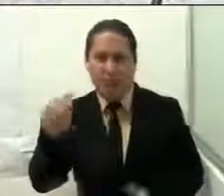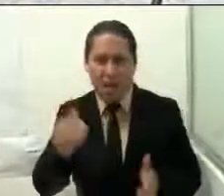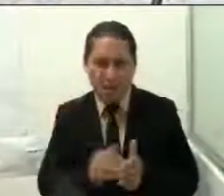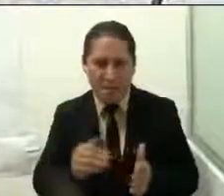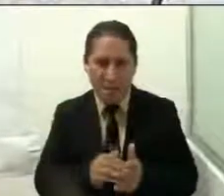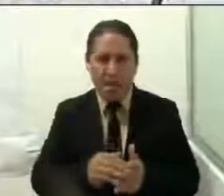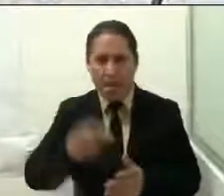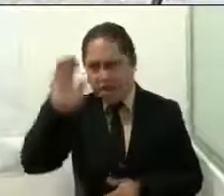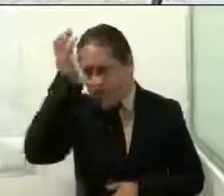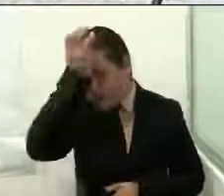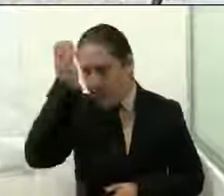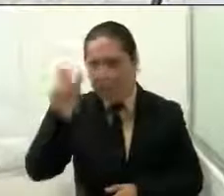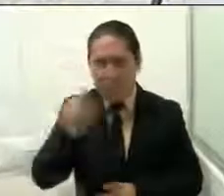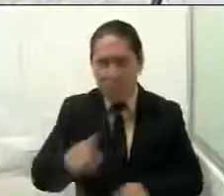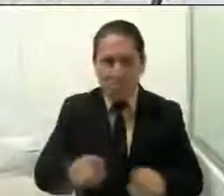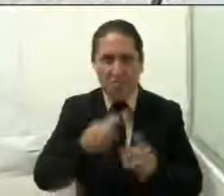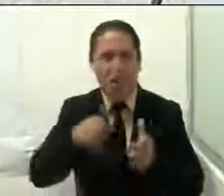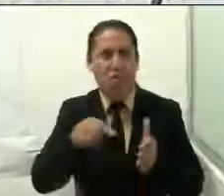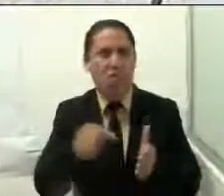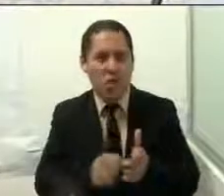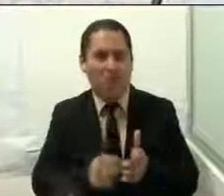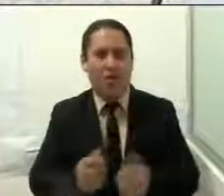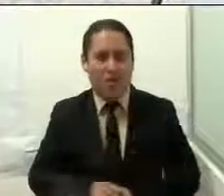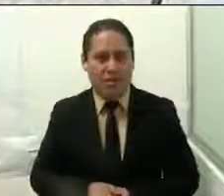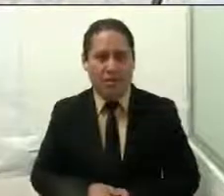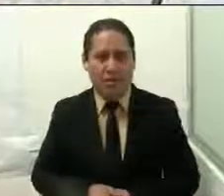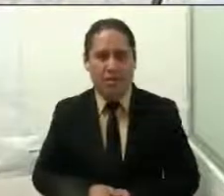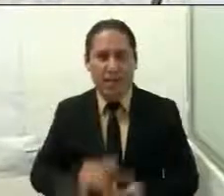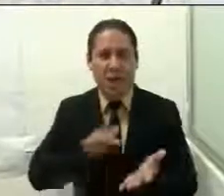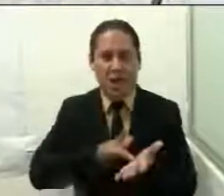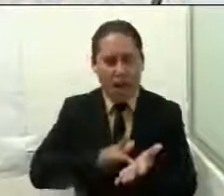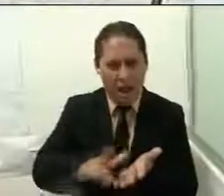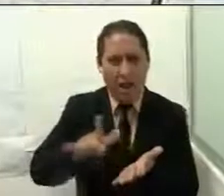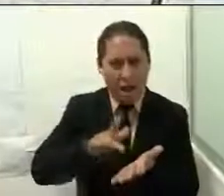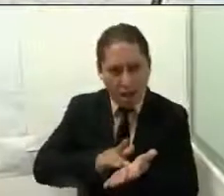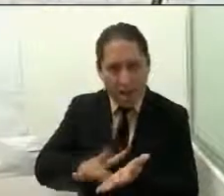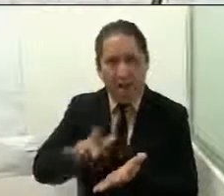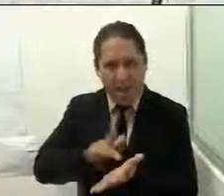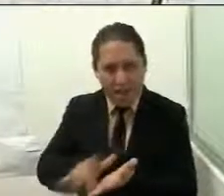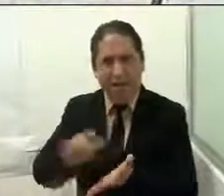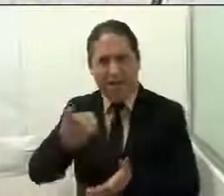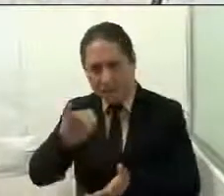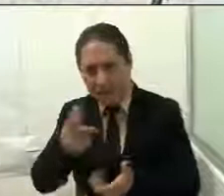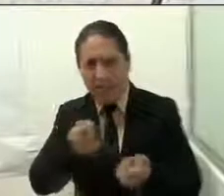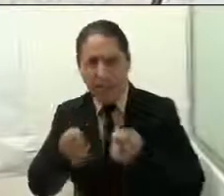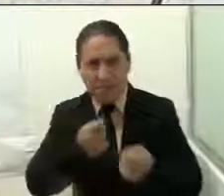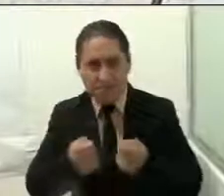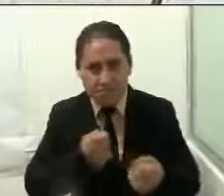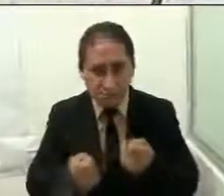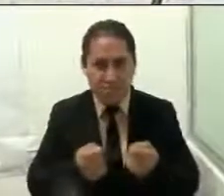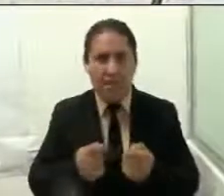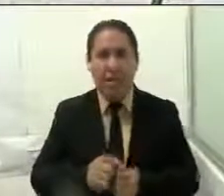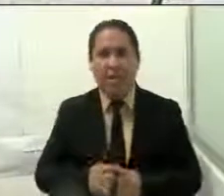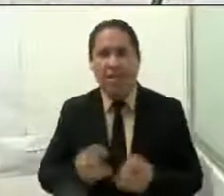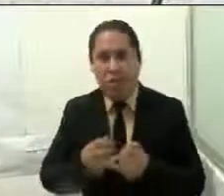en las zonas de mayor estiaje se apoyó el establecimiento y manejo de semillas de